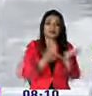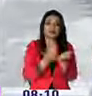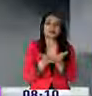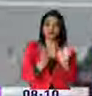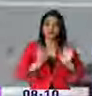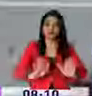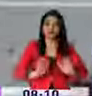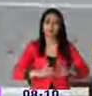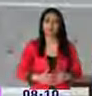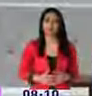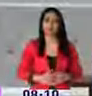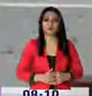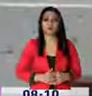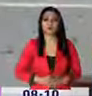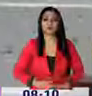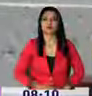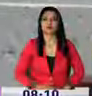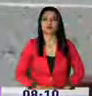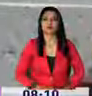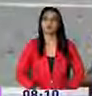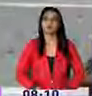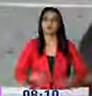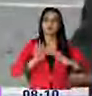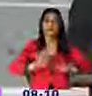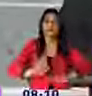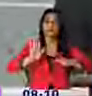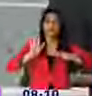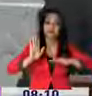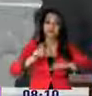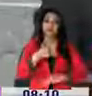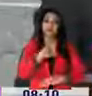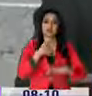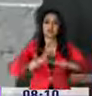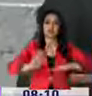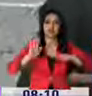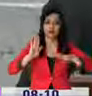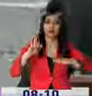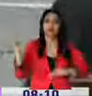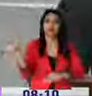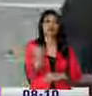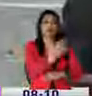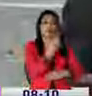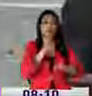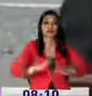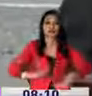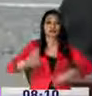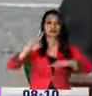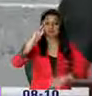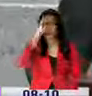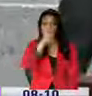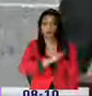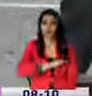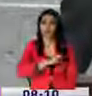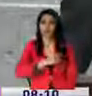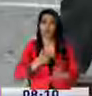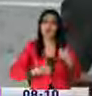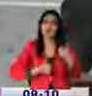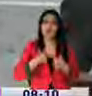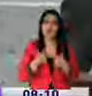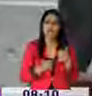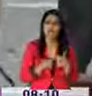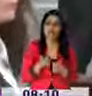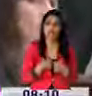institución. Mi compromiso, nuestro compromiso como Policía Metropolitana,